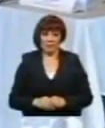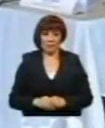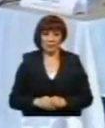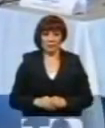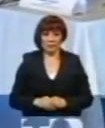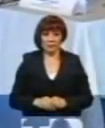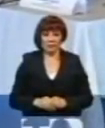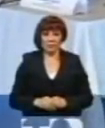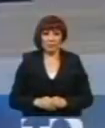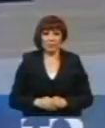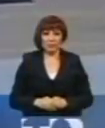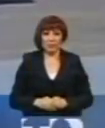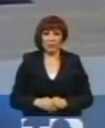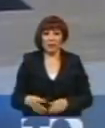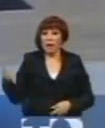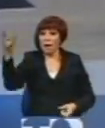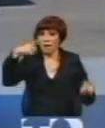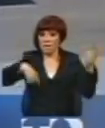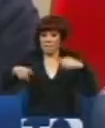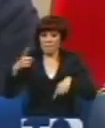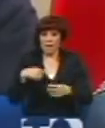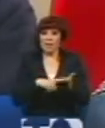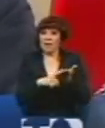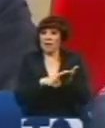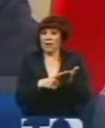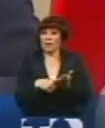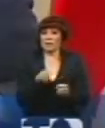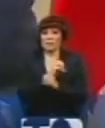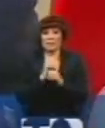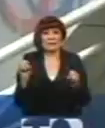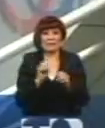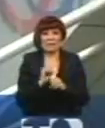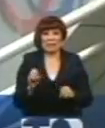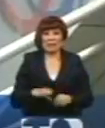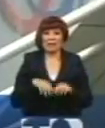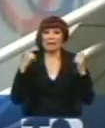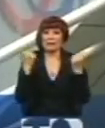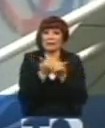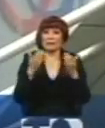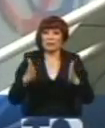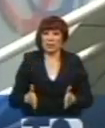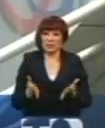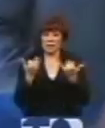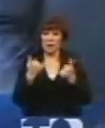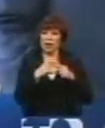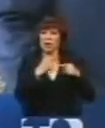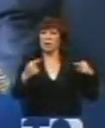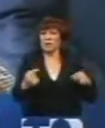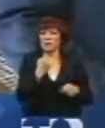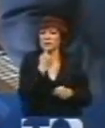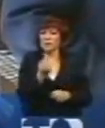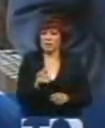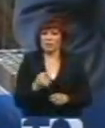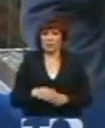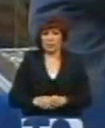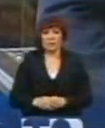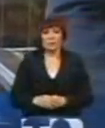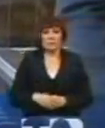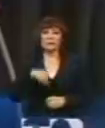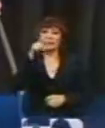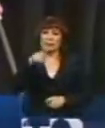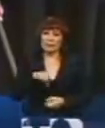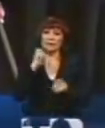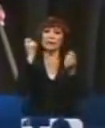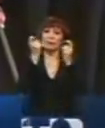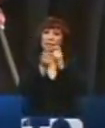Las ausencias de los legisladores y los juicios políticos en el limbo son algunas de las razones que la oposición plantea para reestructurar